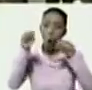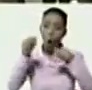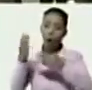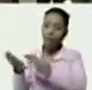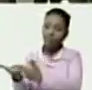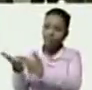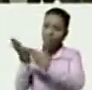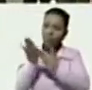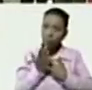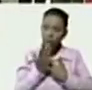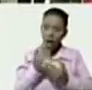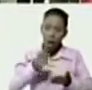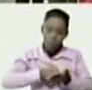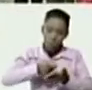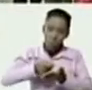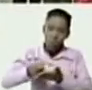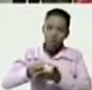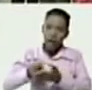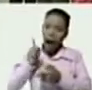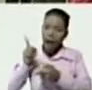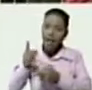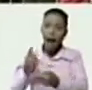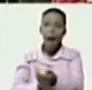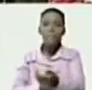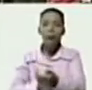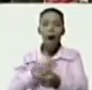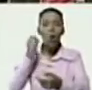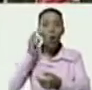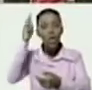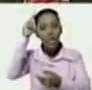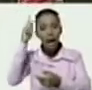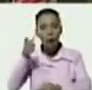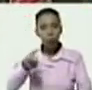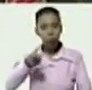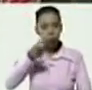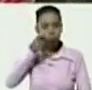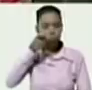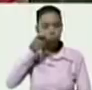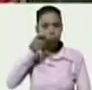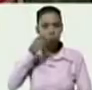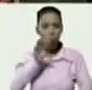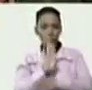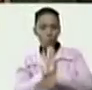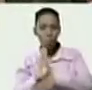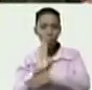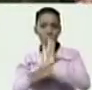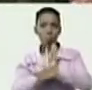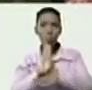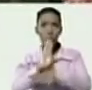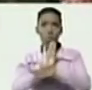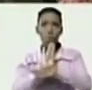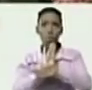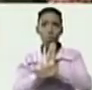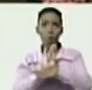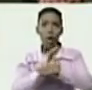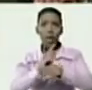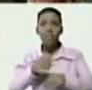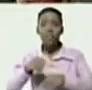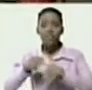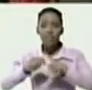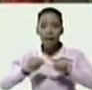y ahí estaba un hermano indígena, custodio, protector del suelo